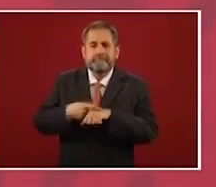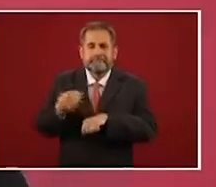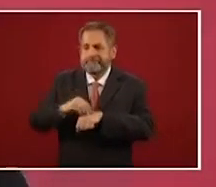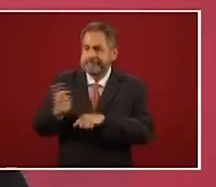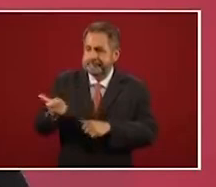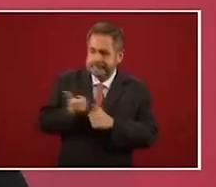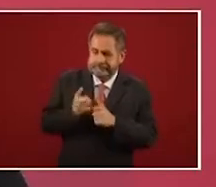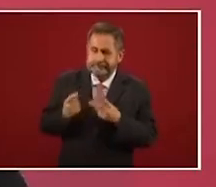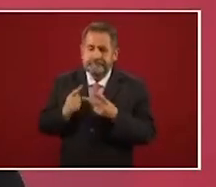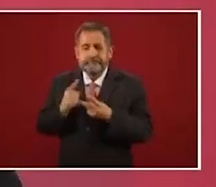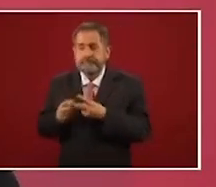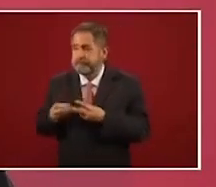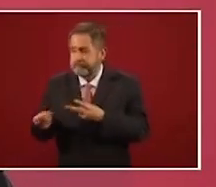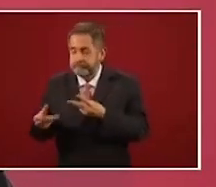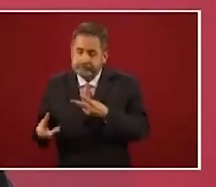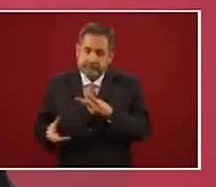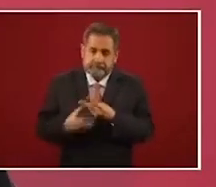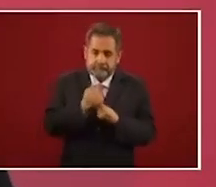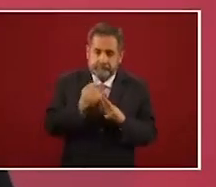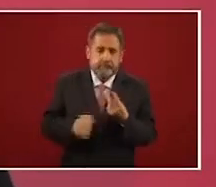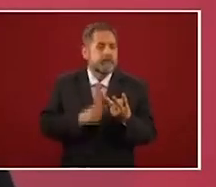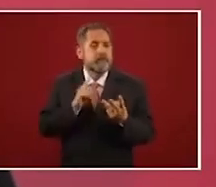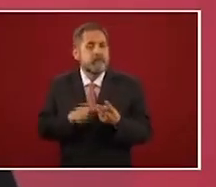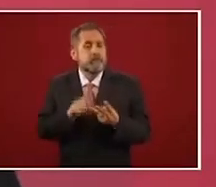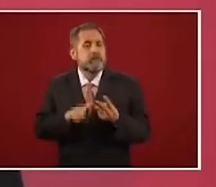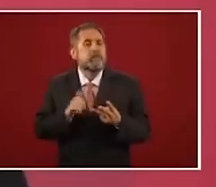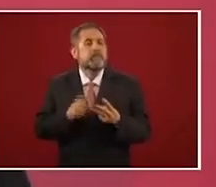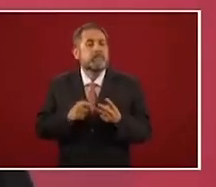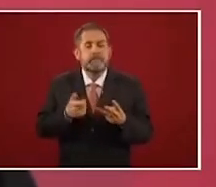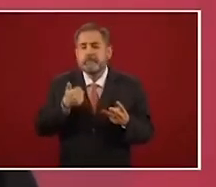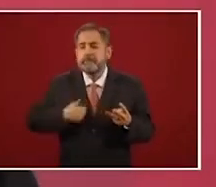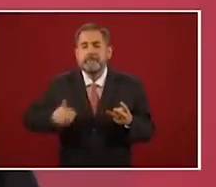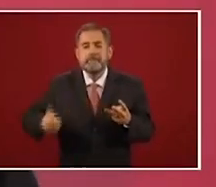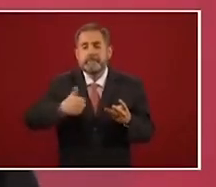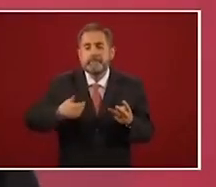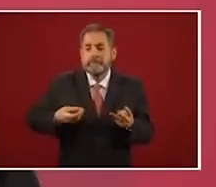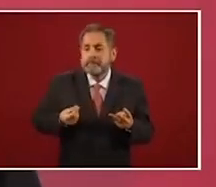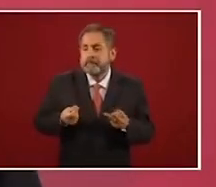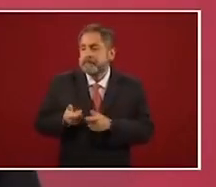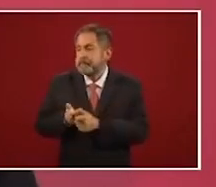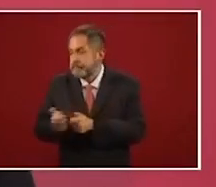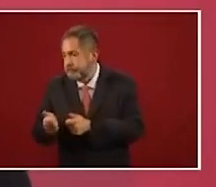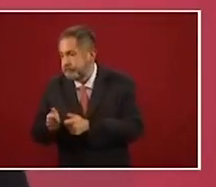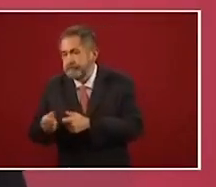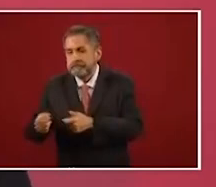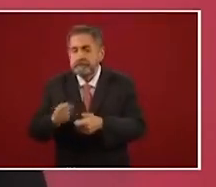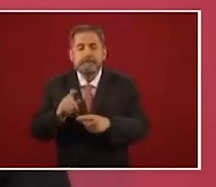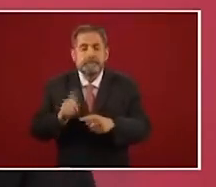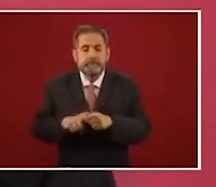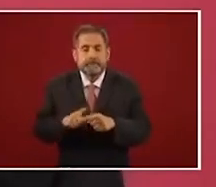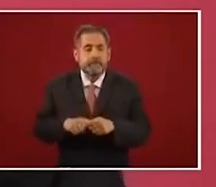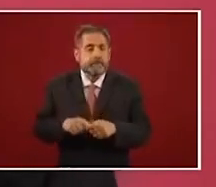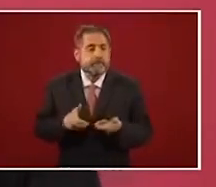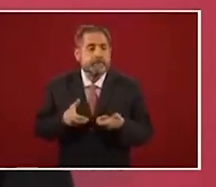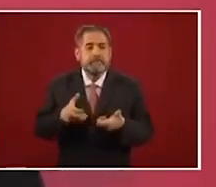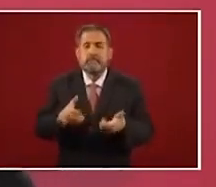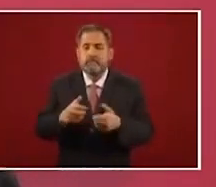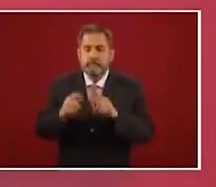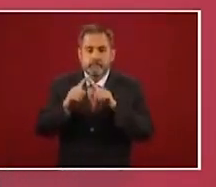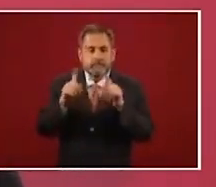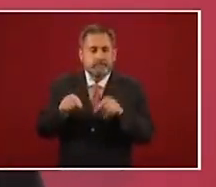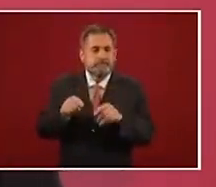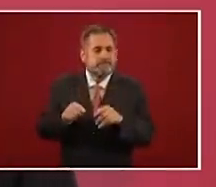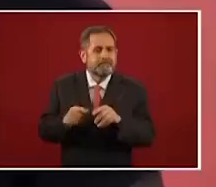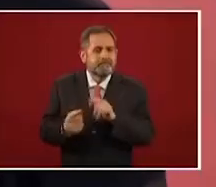El otro gasto que le llamamos de bolsillo lo representa la consulta ambulatoria. En